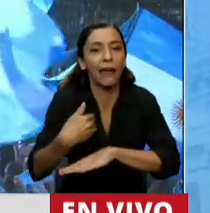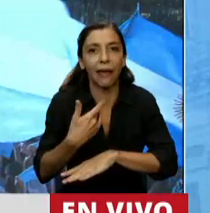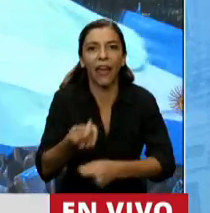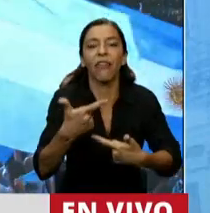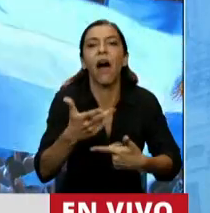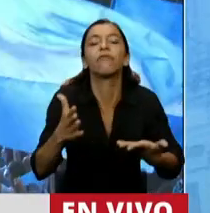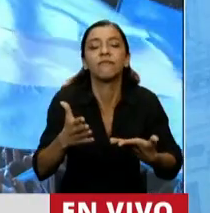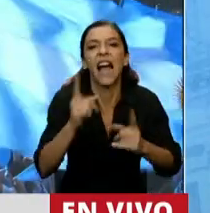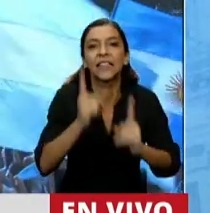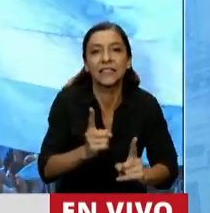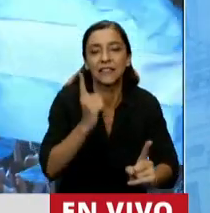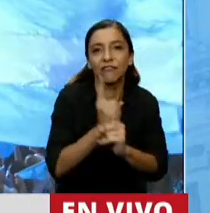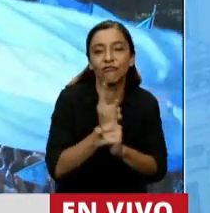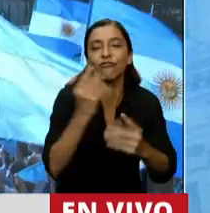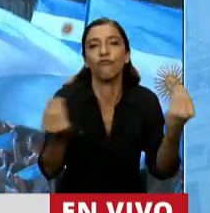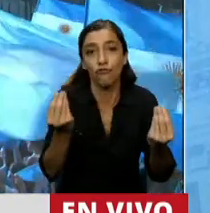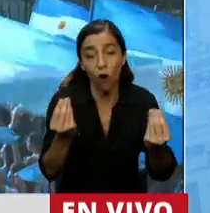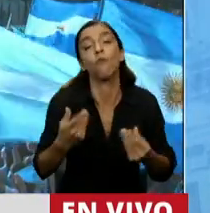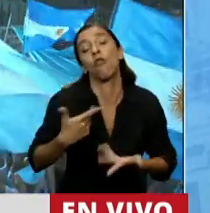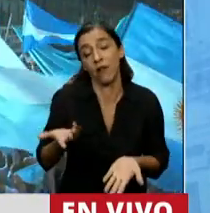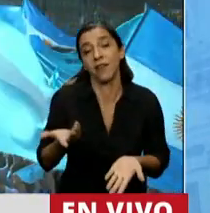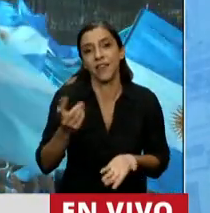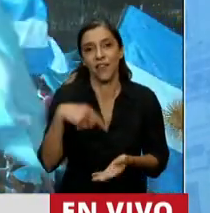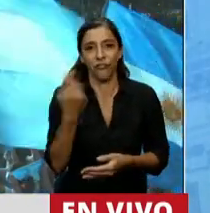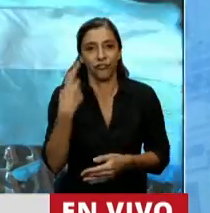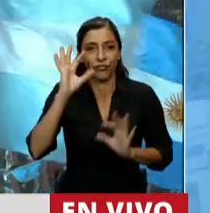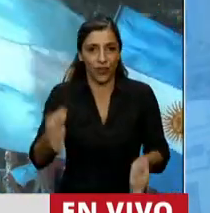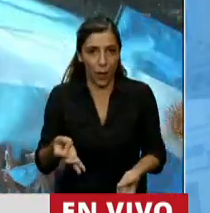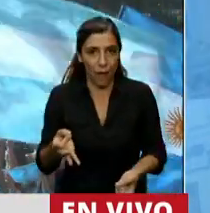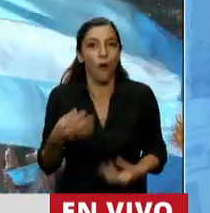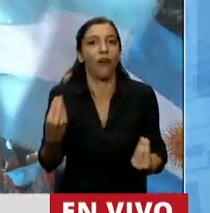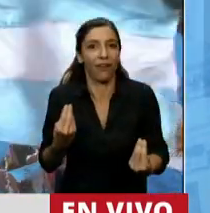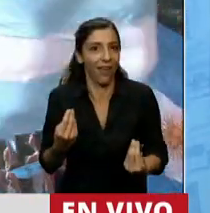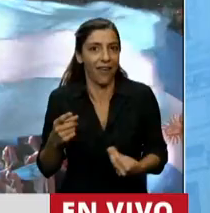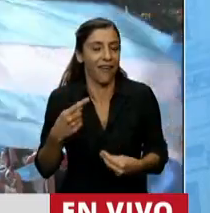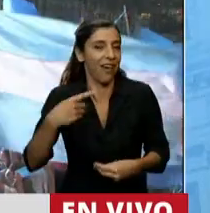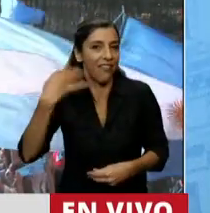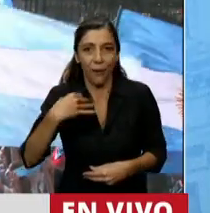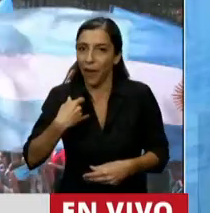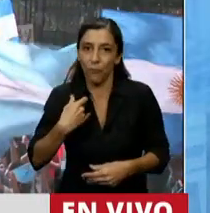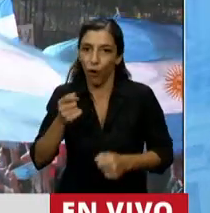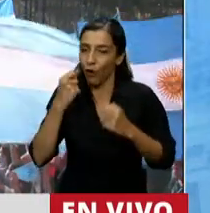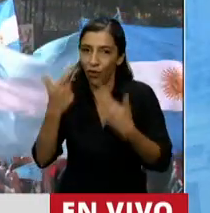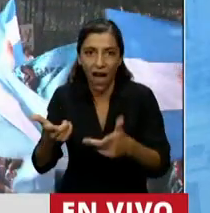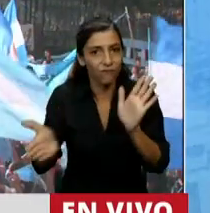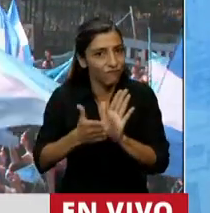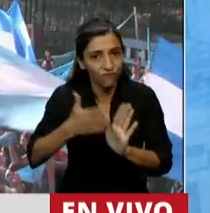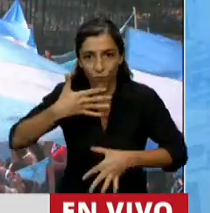que debe ser garante de ese derecho. Mire, presidente, si bien nuestro rechazo a este proyecto se